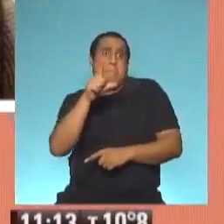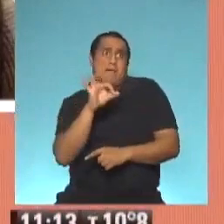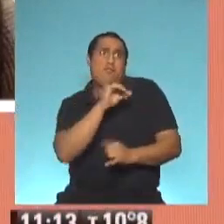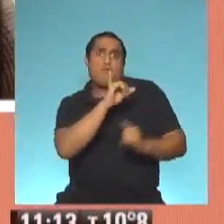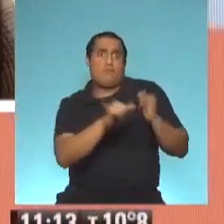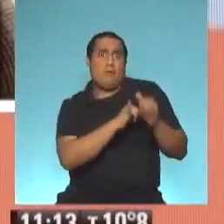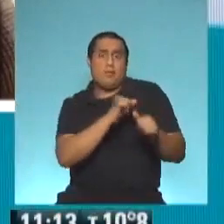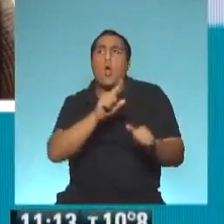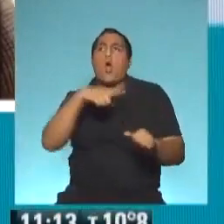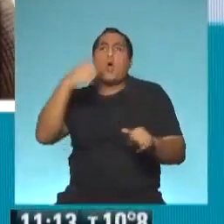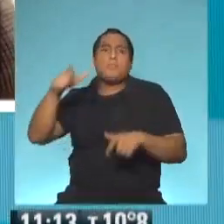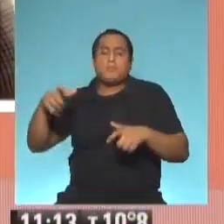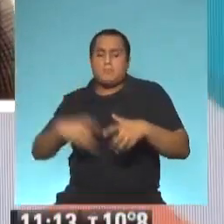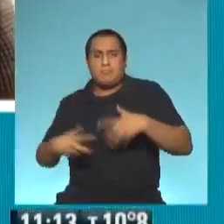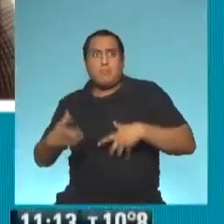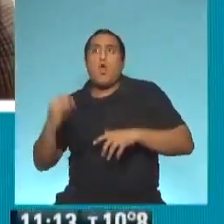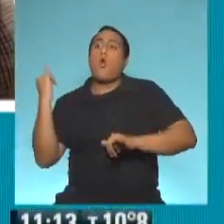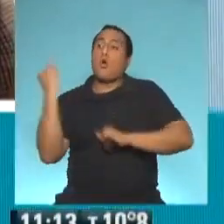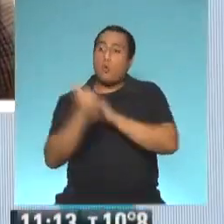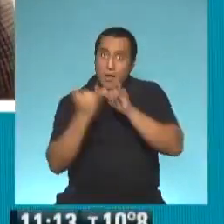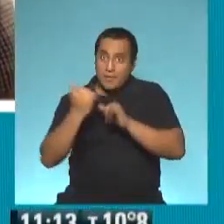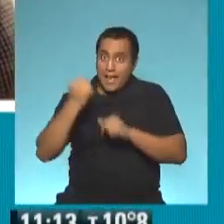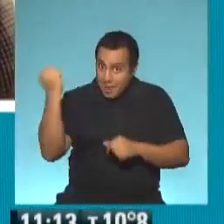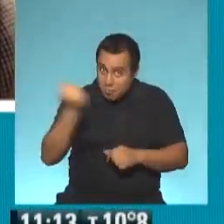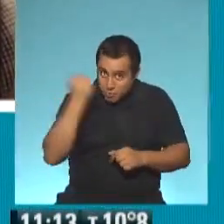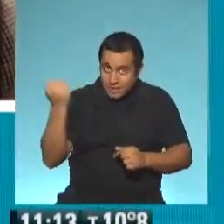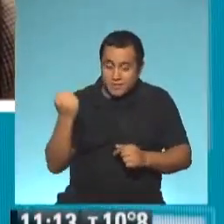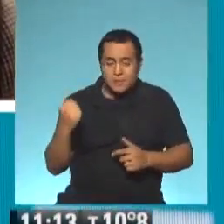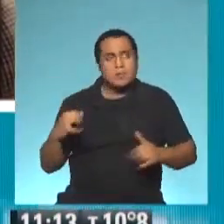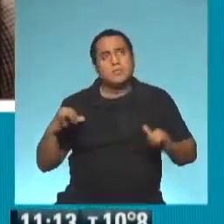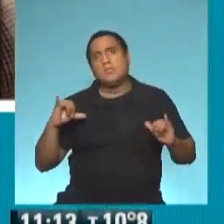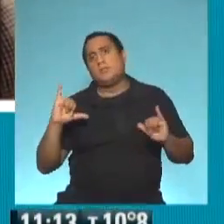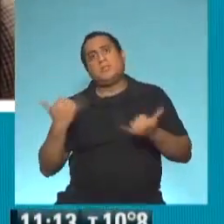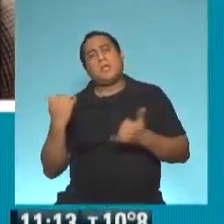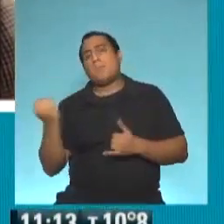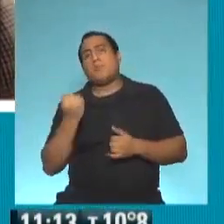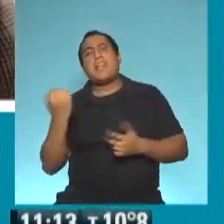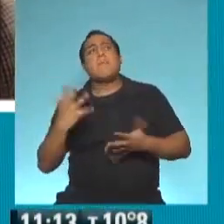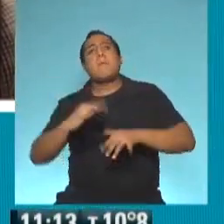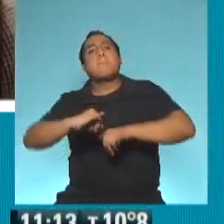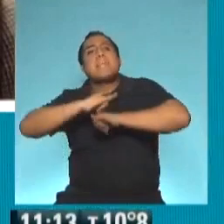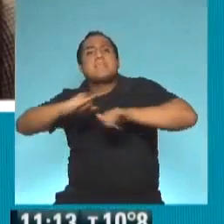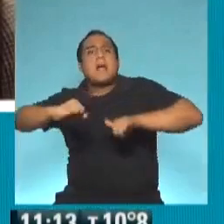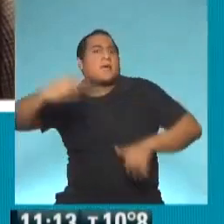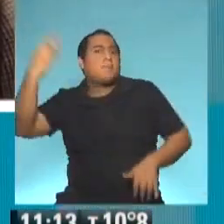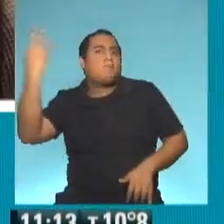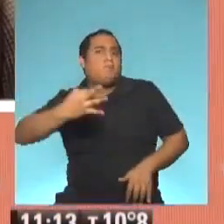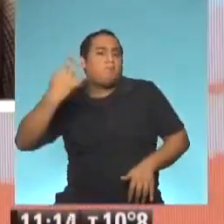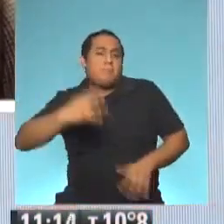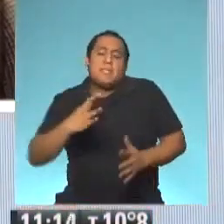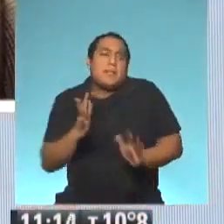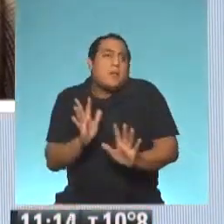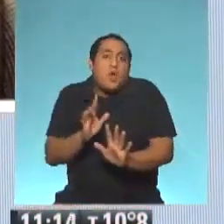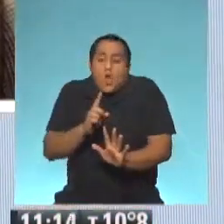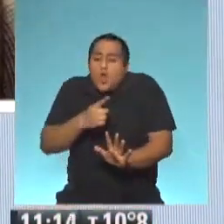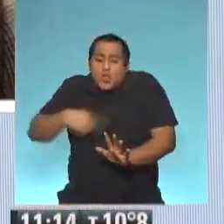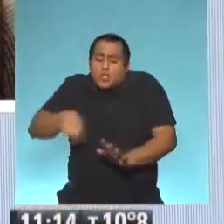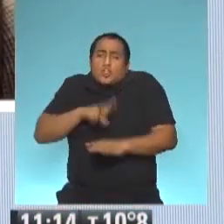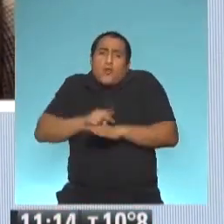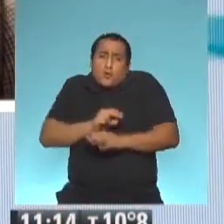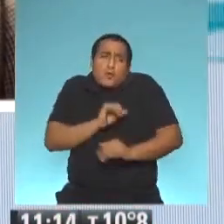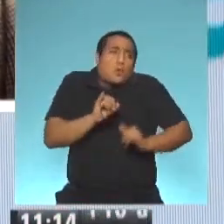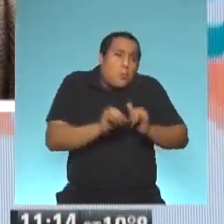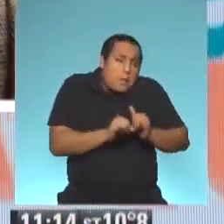por tantos otros donantes? No, son fundamentales, el mejor de los mensajes, mucho mejor del que podemos dar nosotros